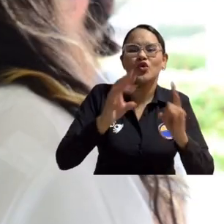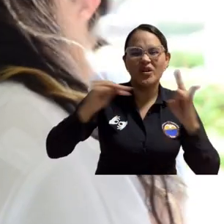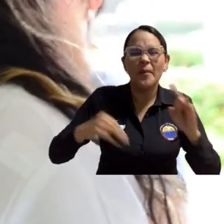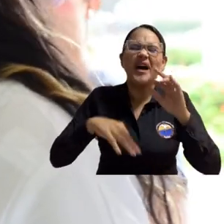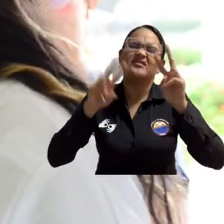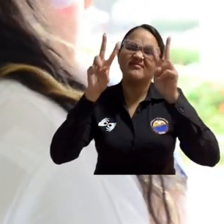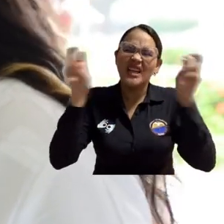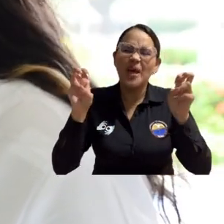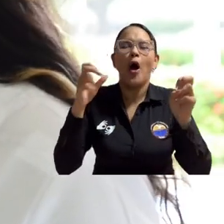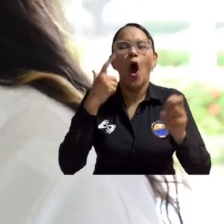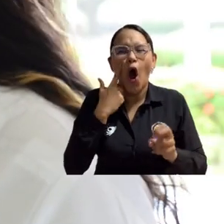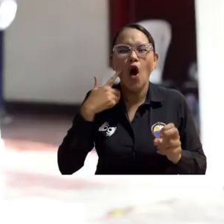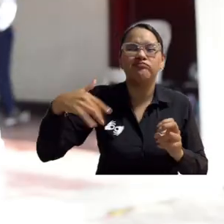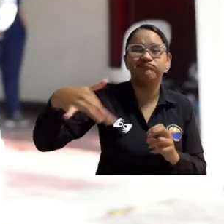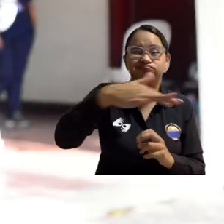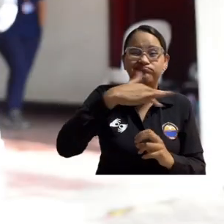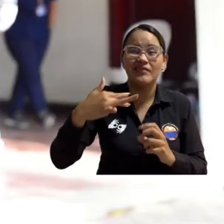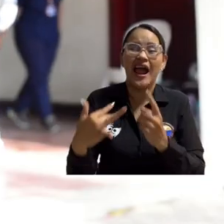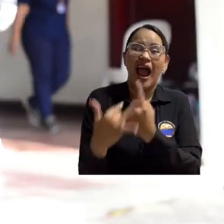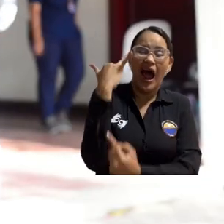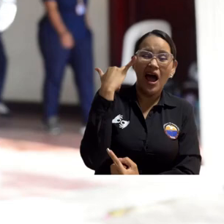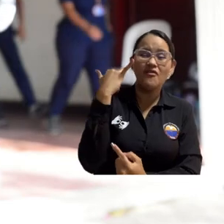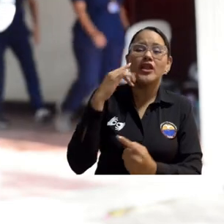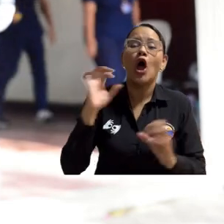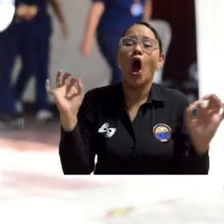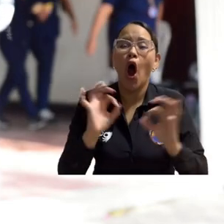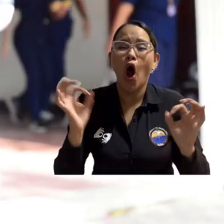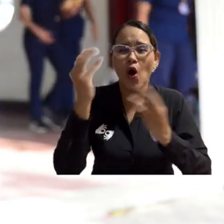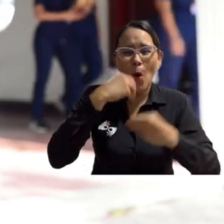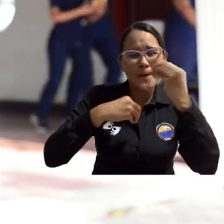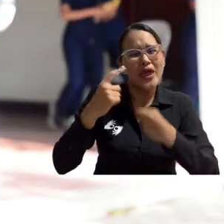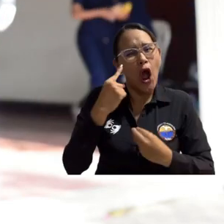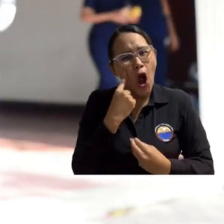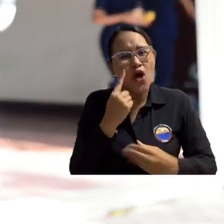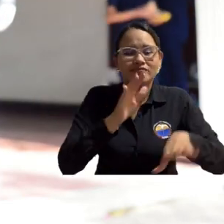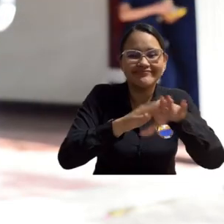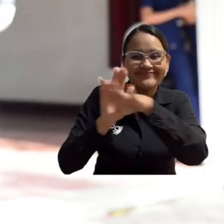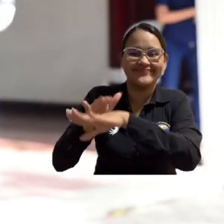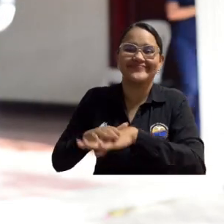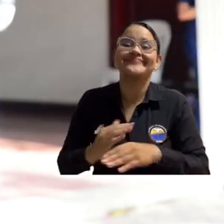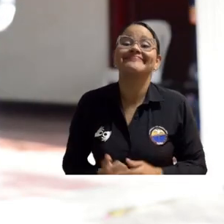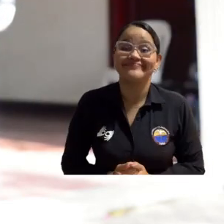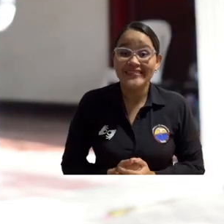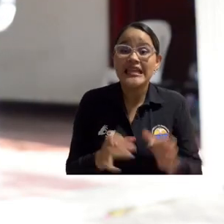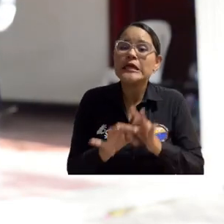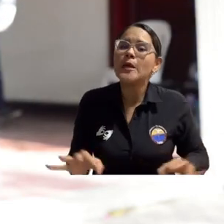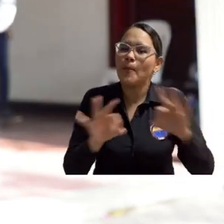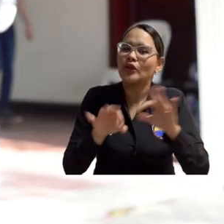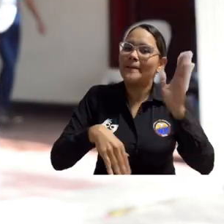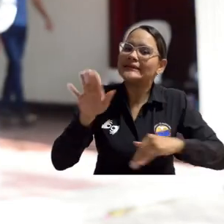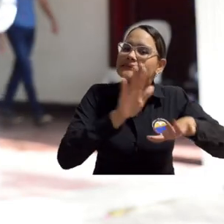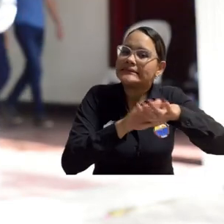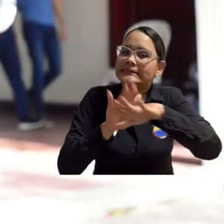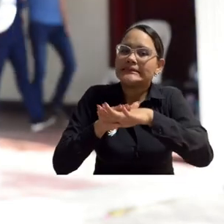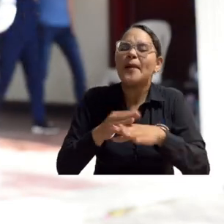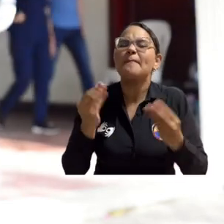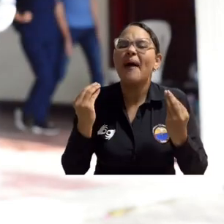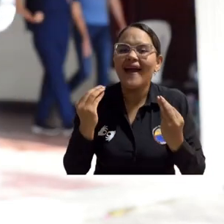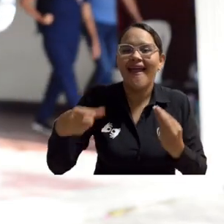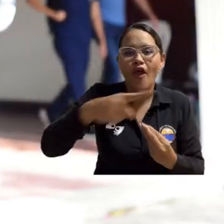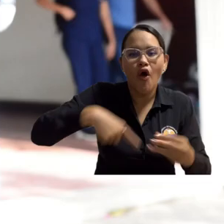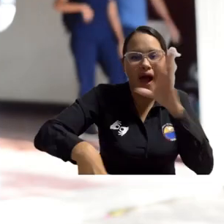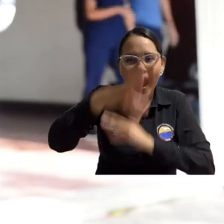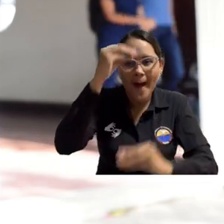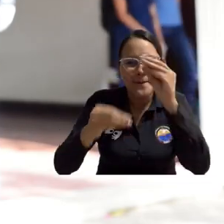ambientales y nutricionales no ayuda a como público poder identificarlas mejor y más rápido y poder darle una solución pronta